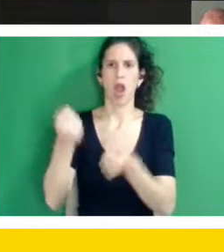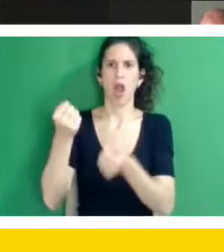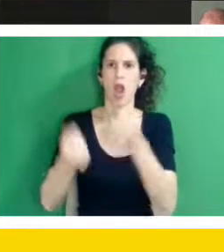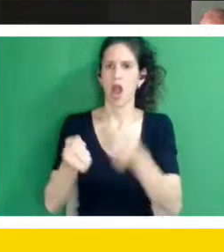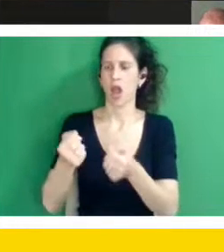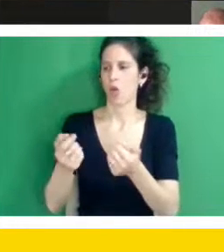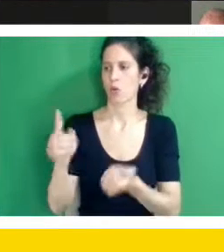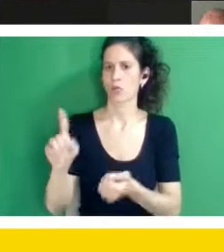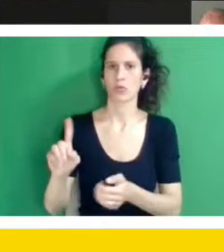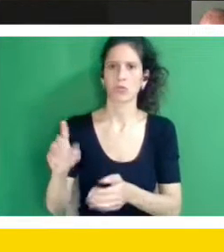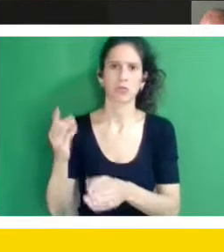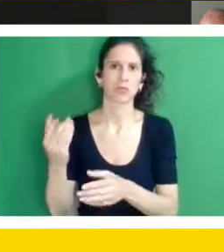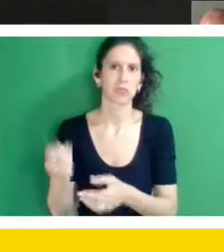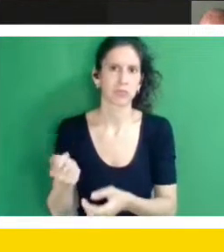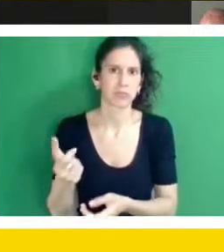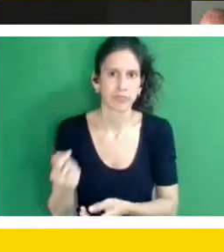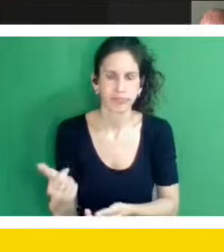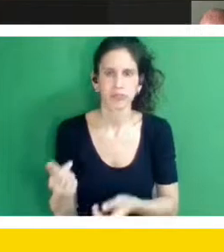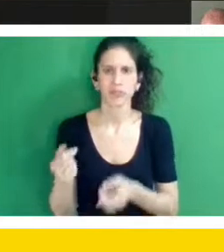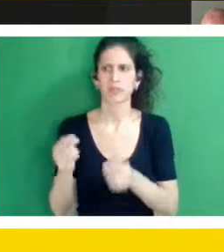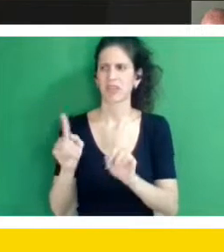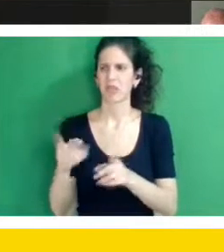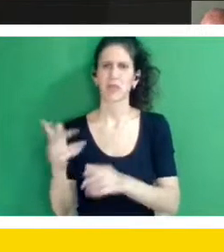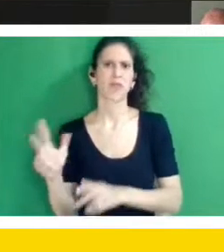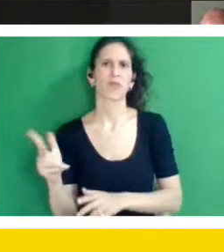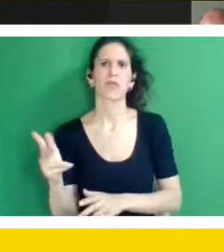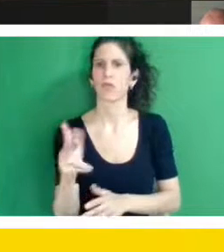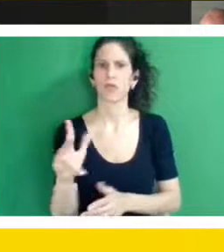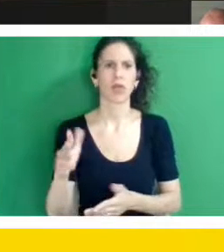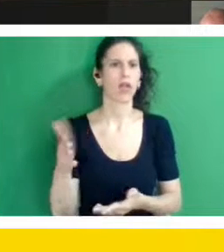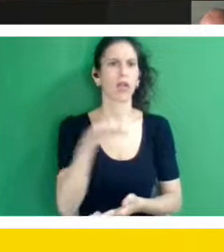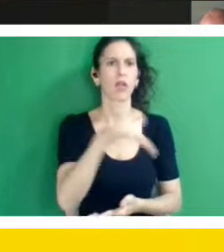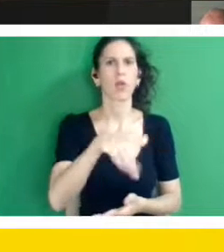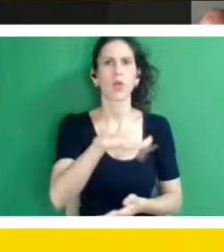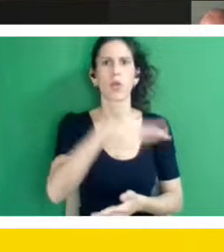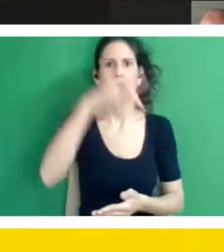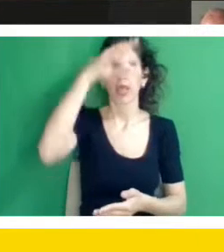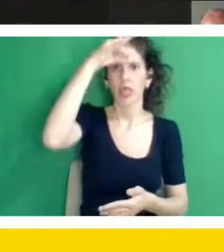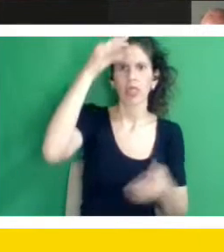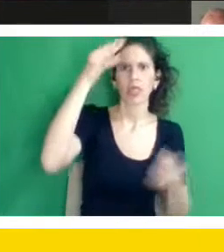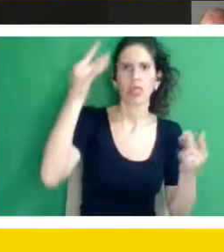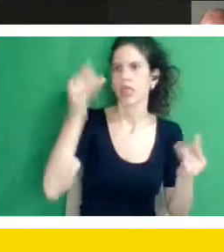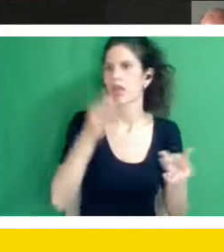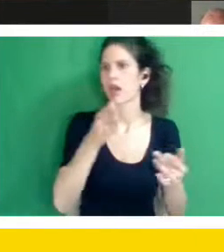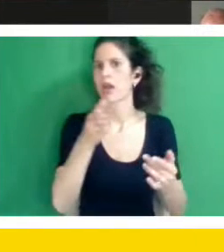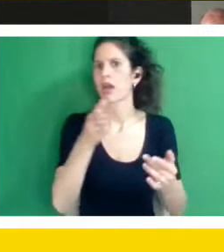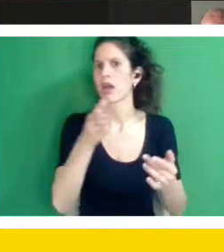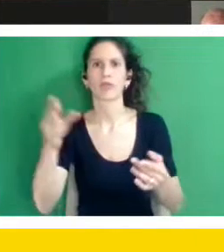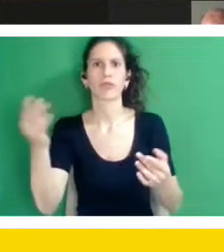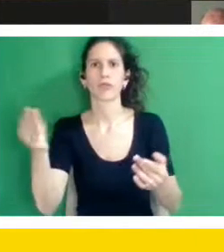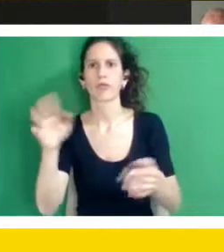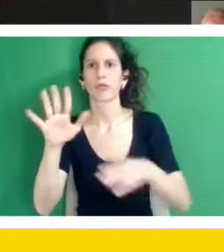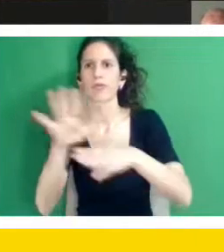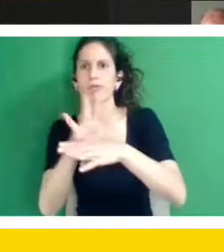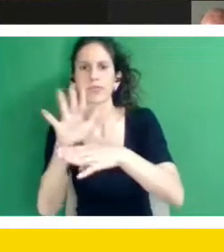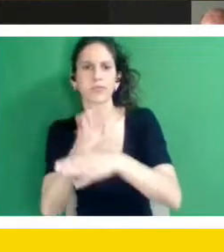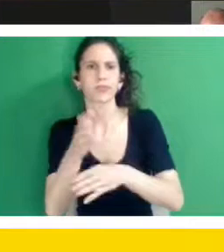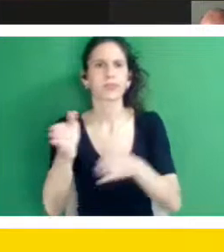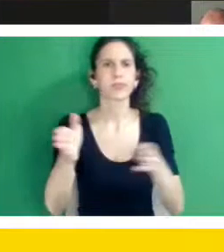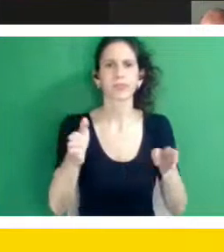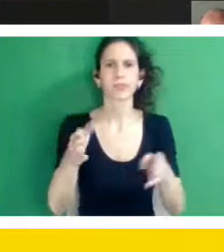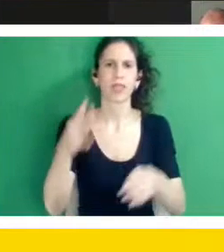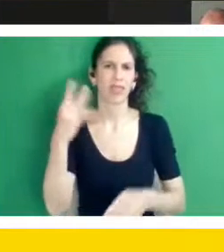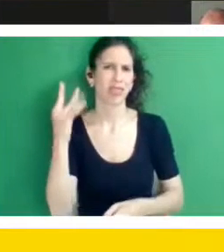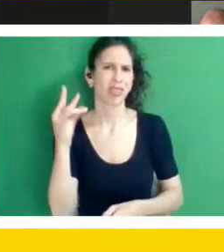los espectáculos que ofrecen descuentos o a cualquier sitio, puesto que no hay vehículos de transporte público urbano